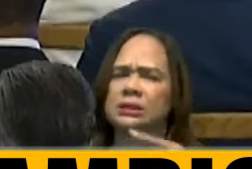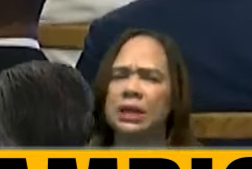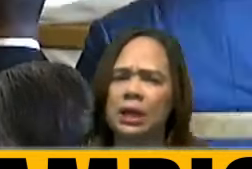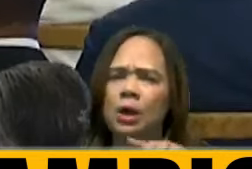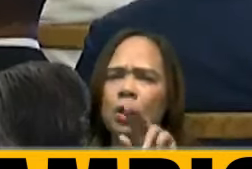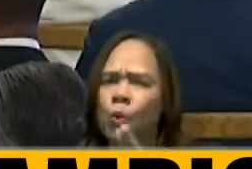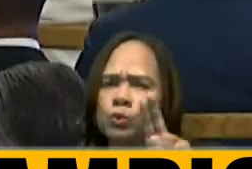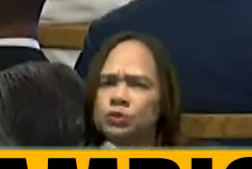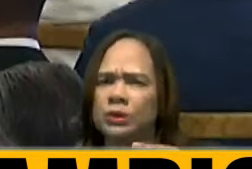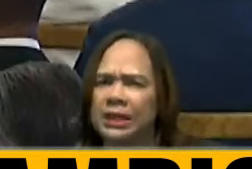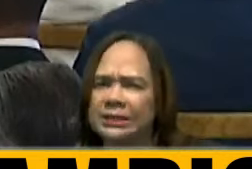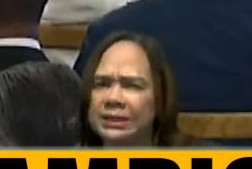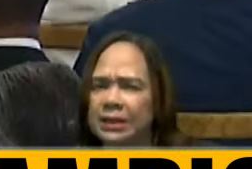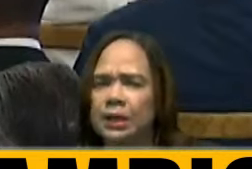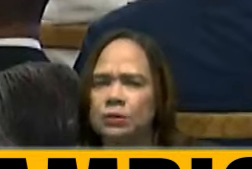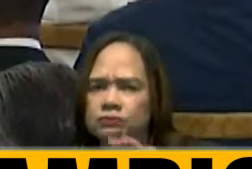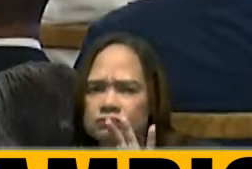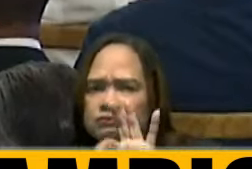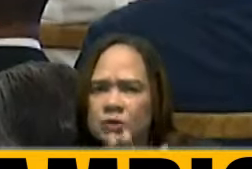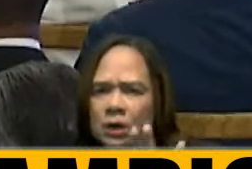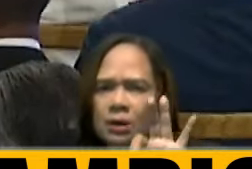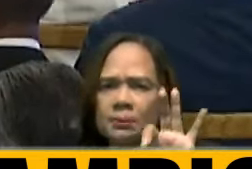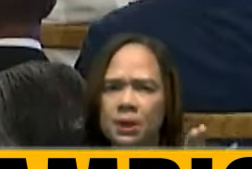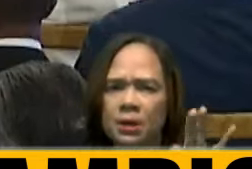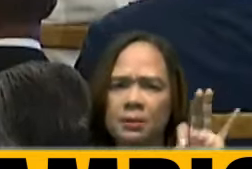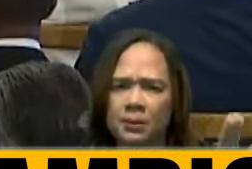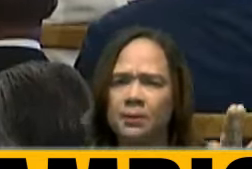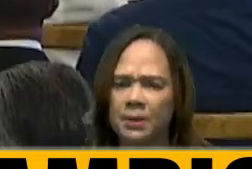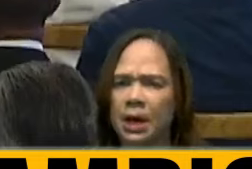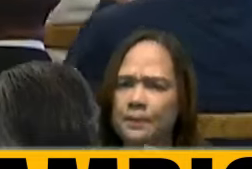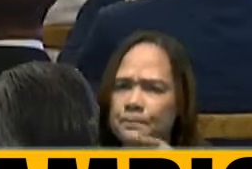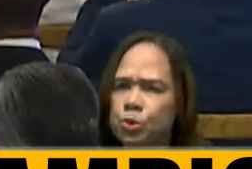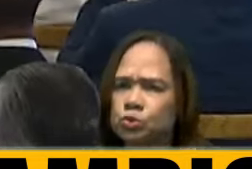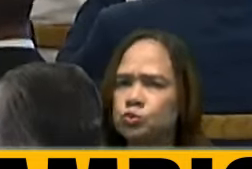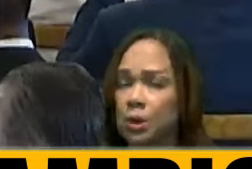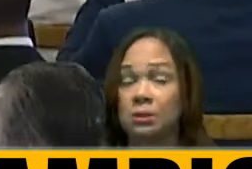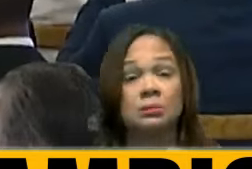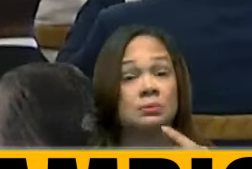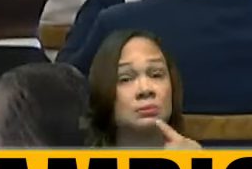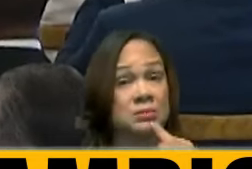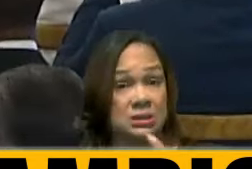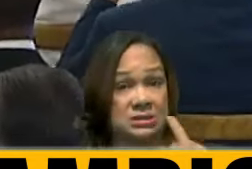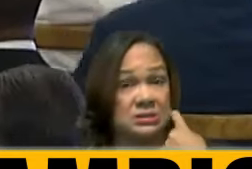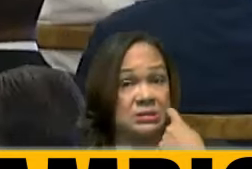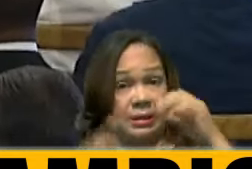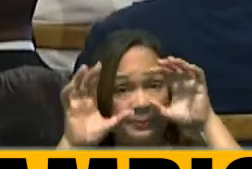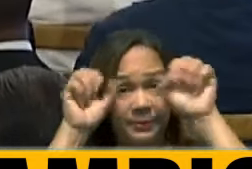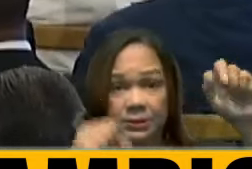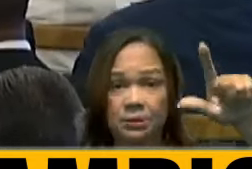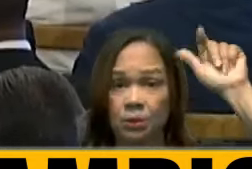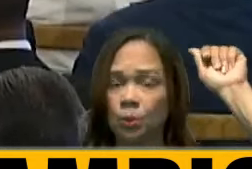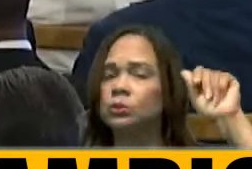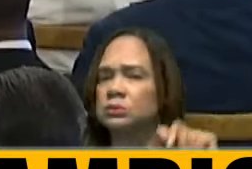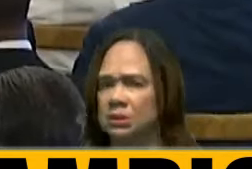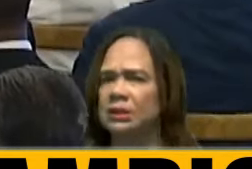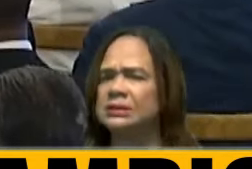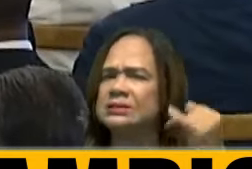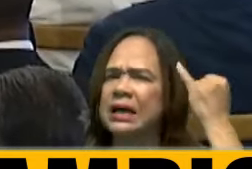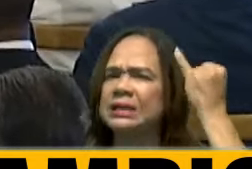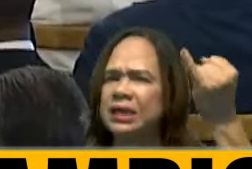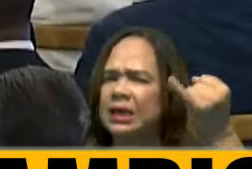racionalización y modernización de la Administración pública como el propio presidente ha indicado muchas de estas iniciativas